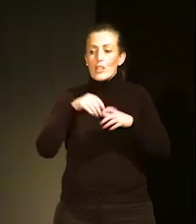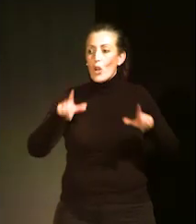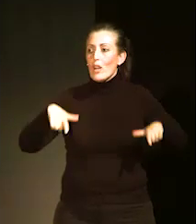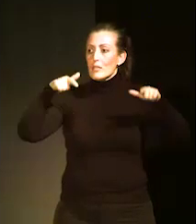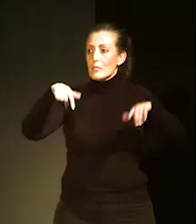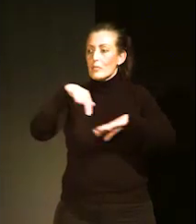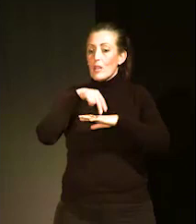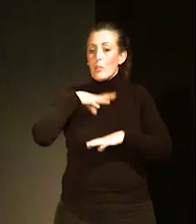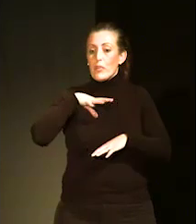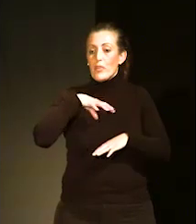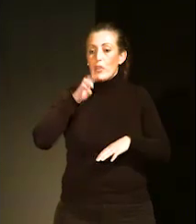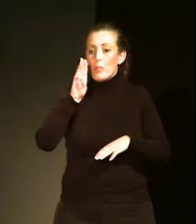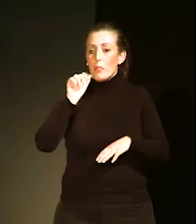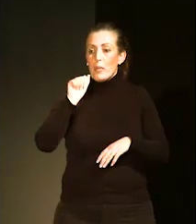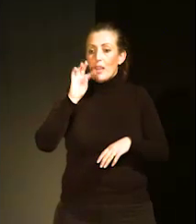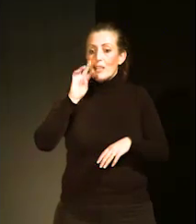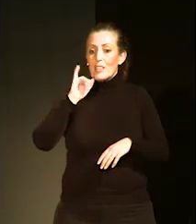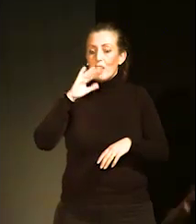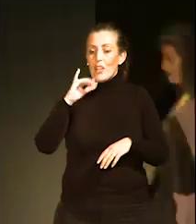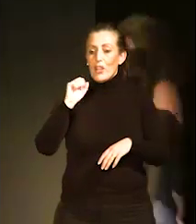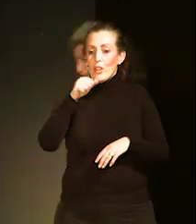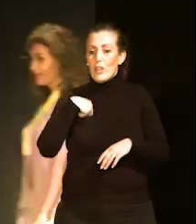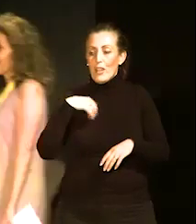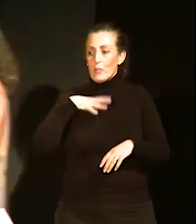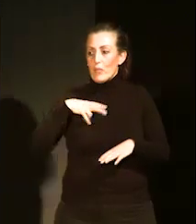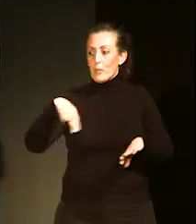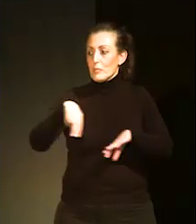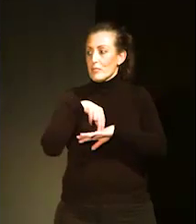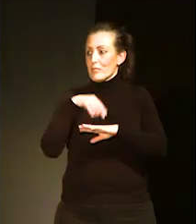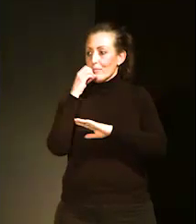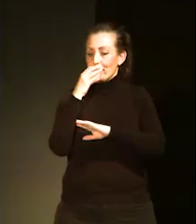favor patricia orantes el escenario es todo tuyo